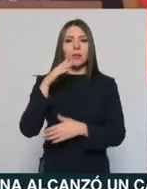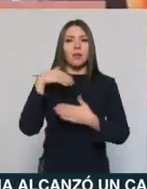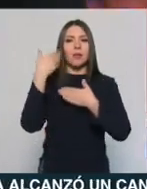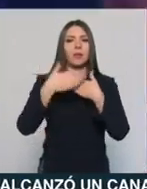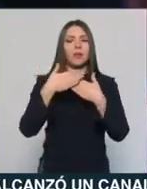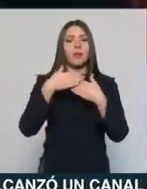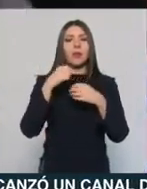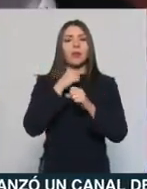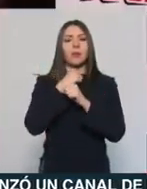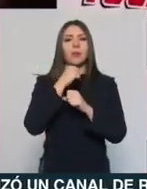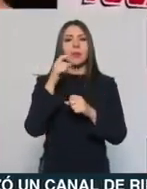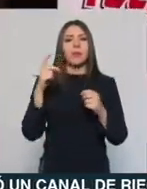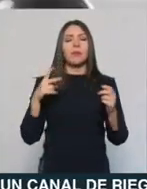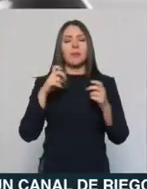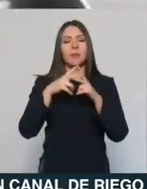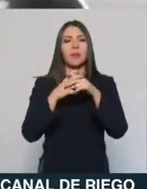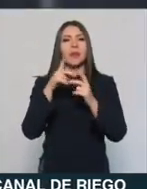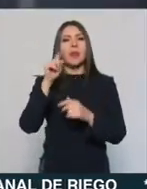Vegas, Nevada.